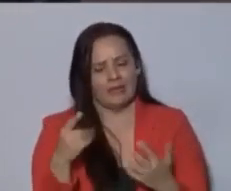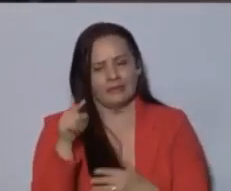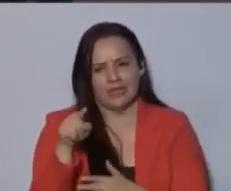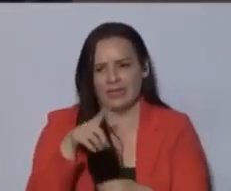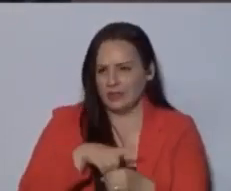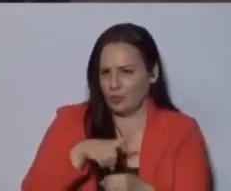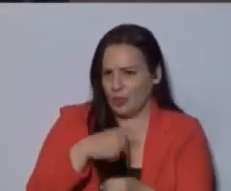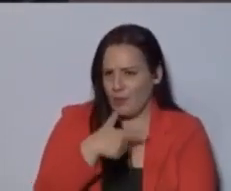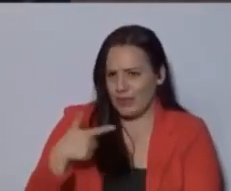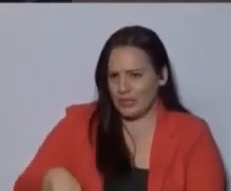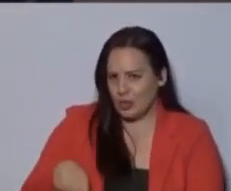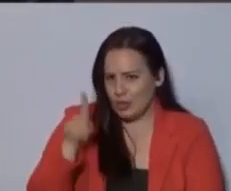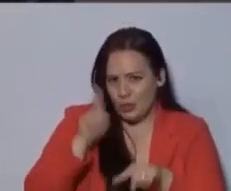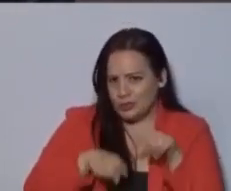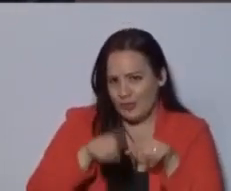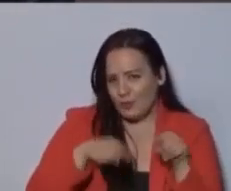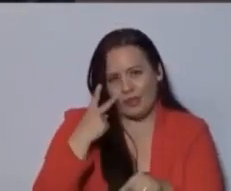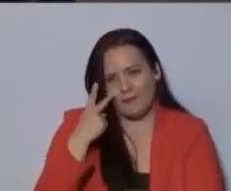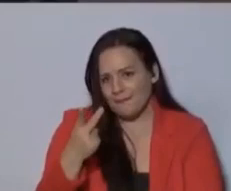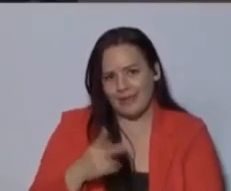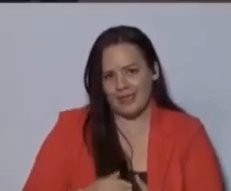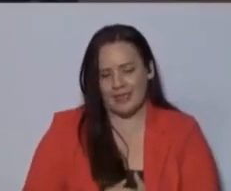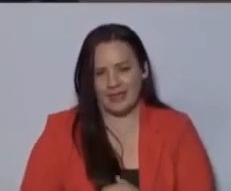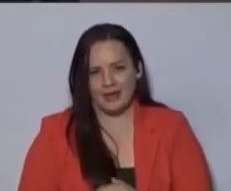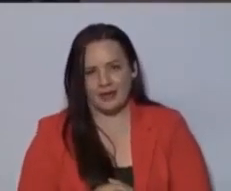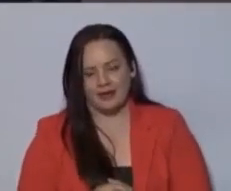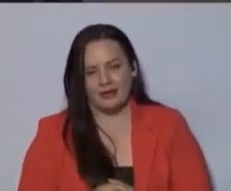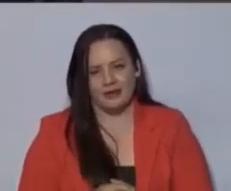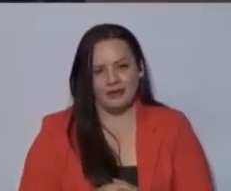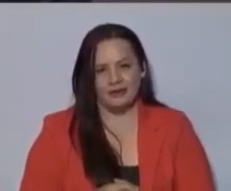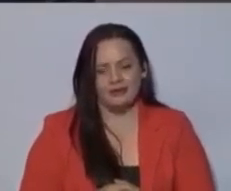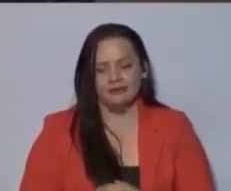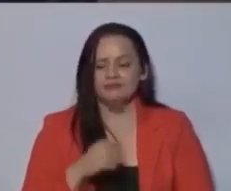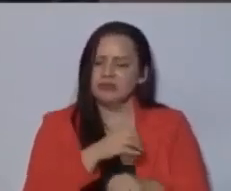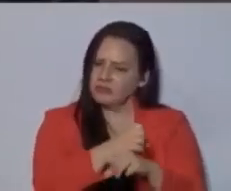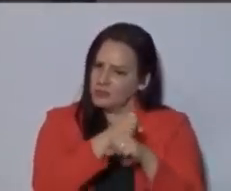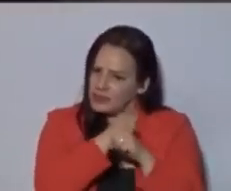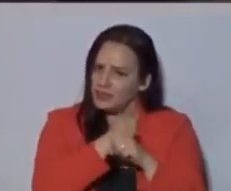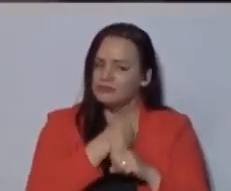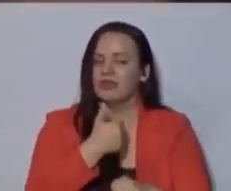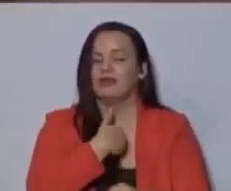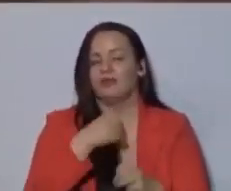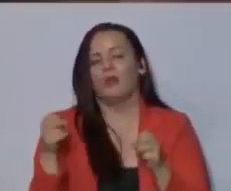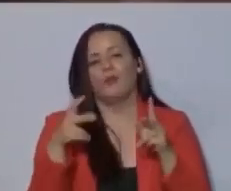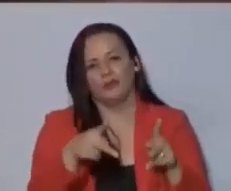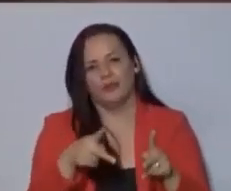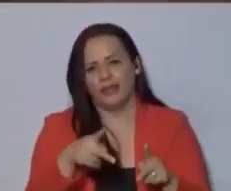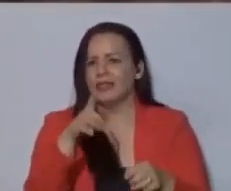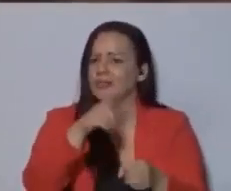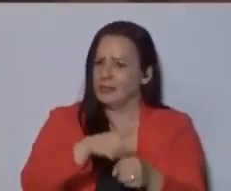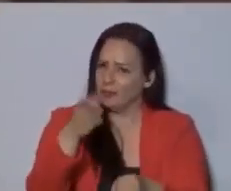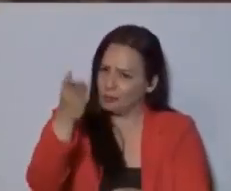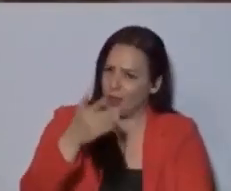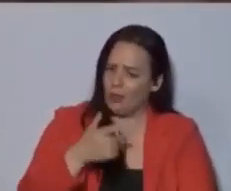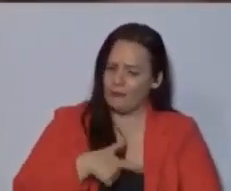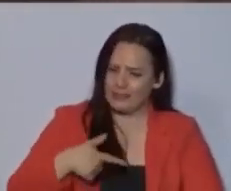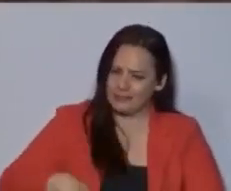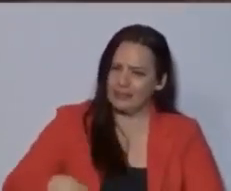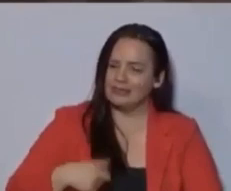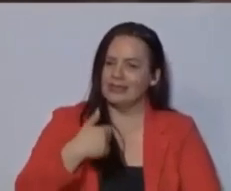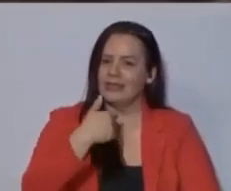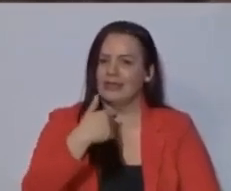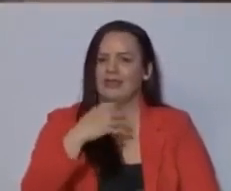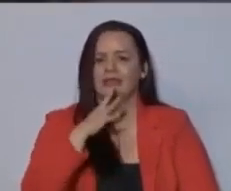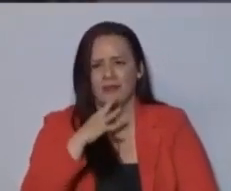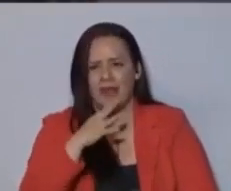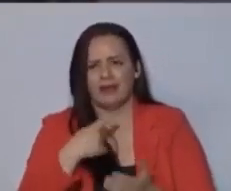diputado presidente, no se pueden ver, y estoy seguro que tendremos la oportunidad, diputado presidente, de hablar sobre